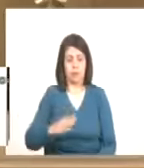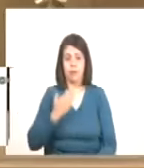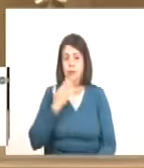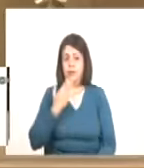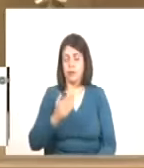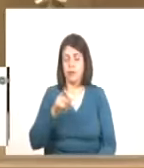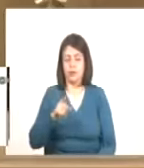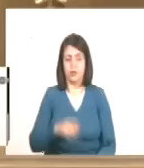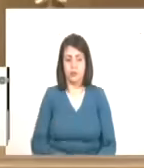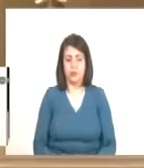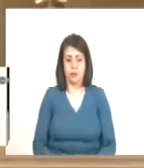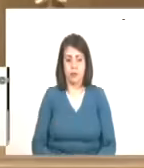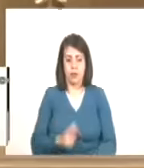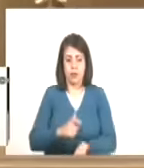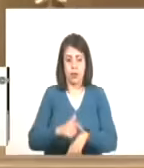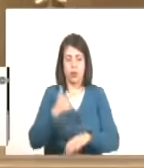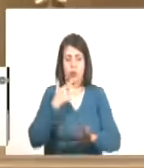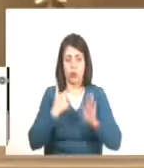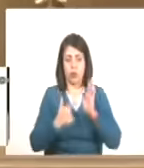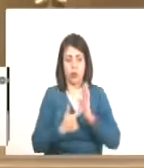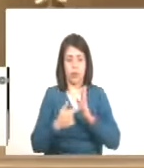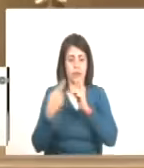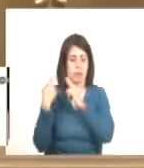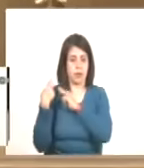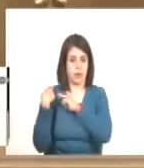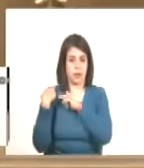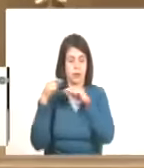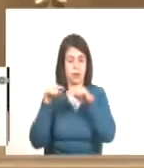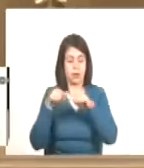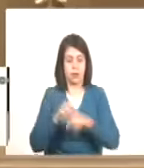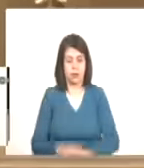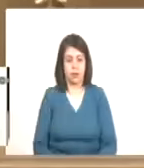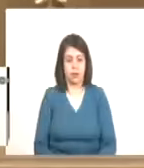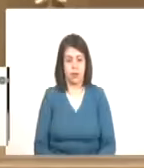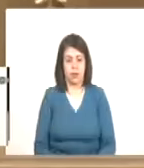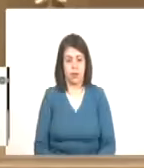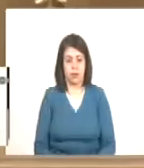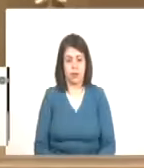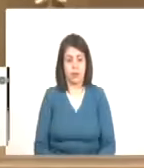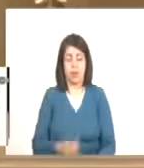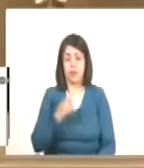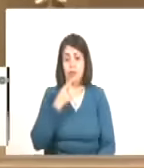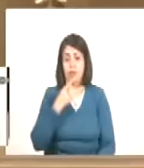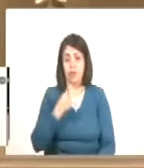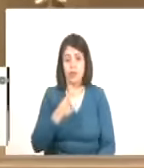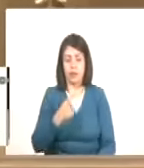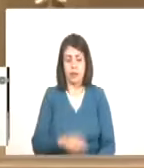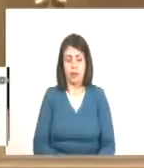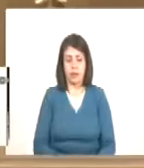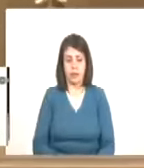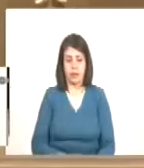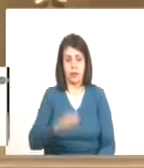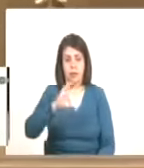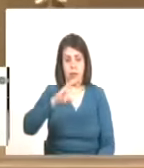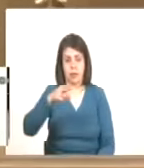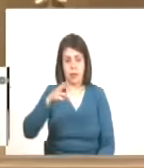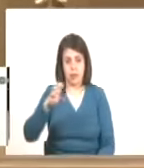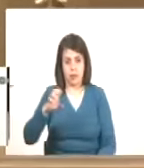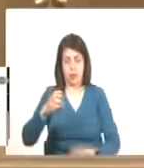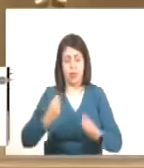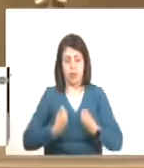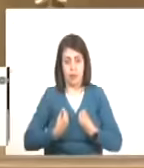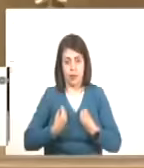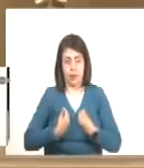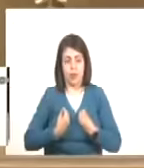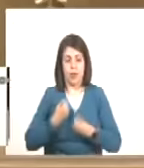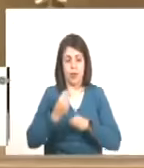autoexigencia a la hora de cumplir responsabilidades de Estado. Hablar del Che vivo